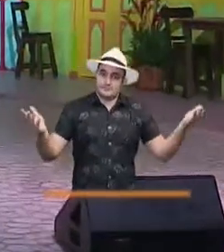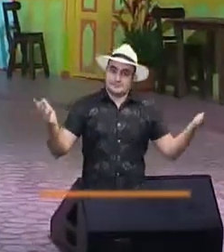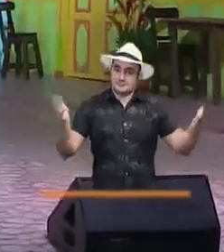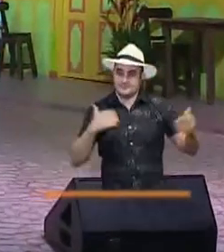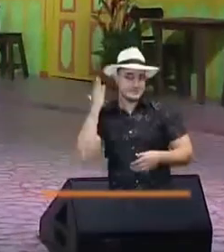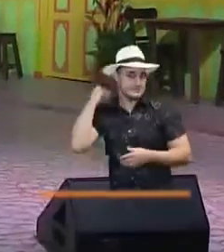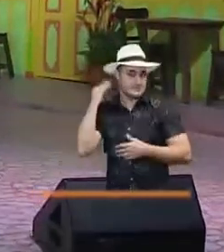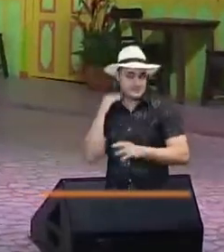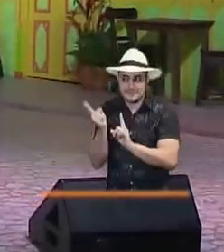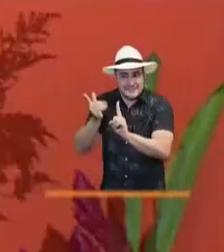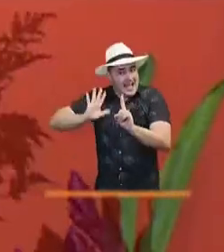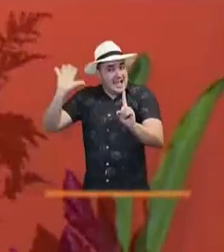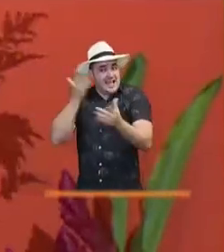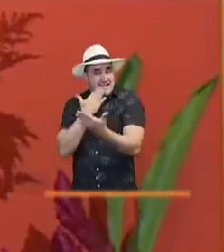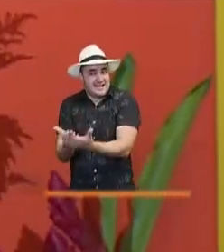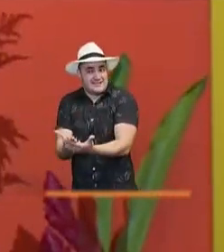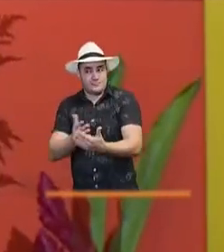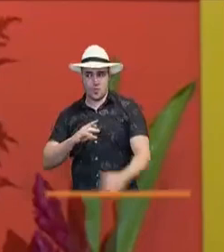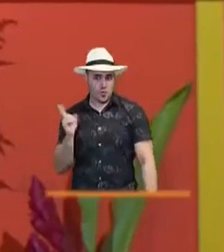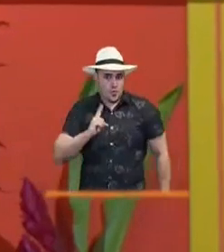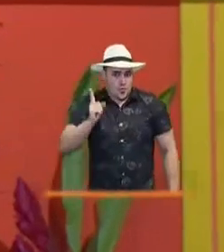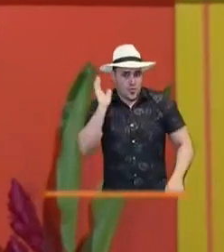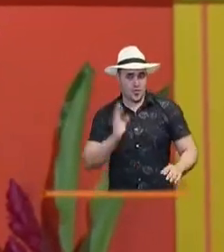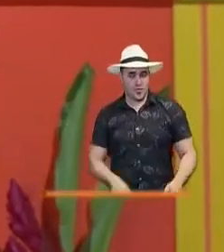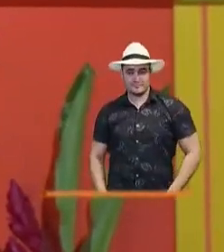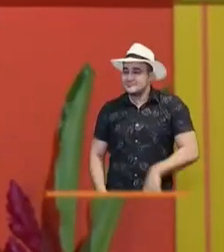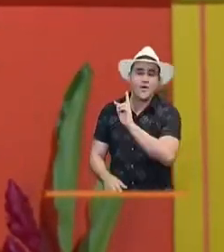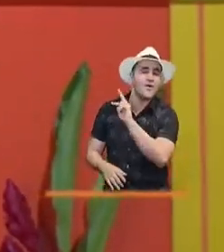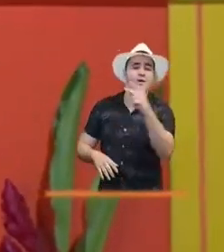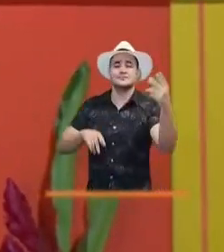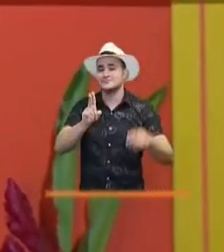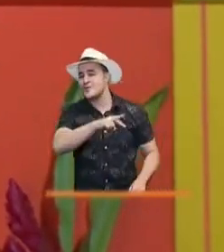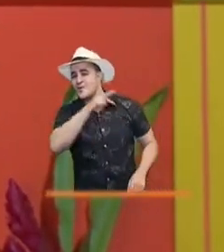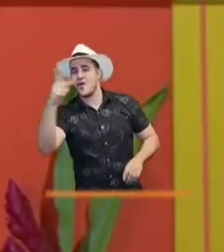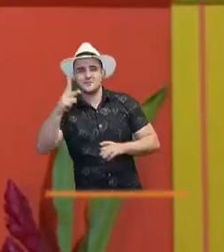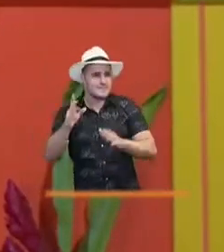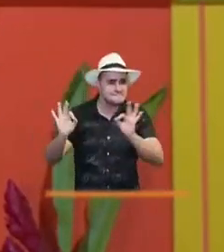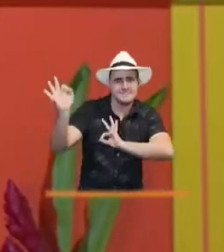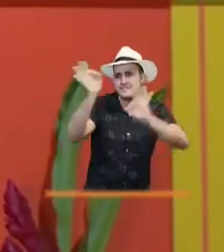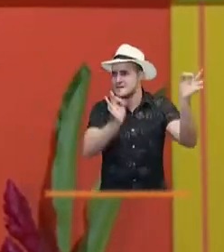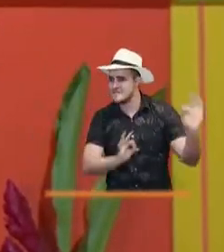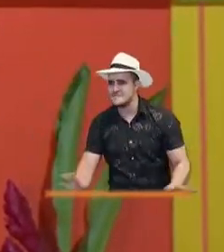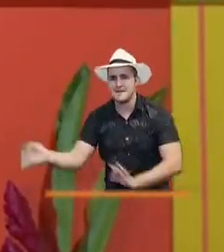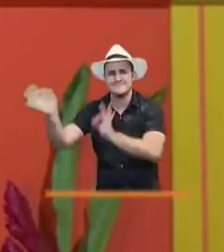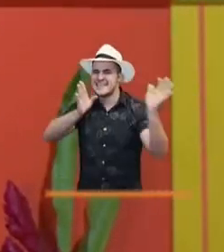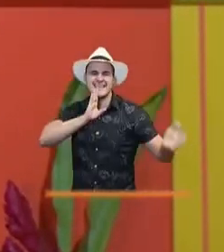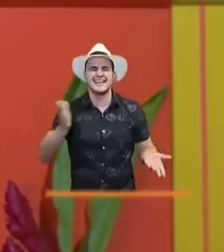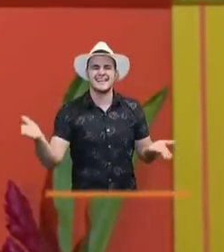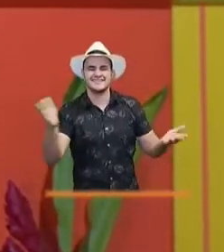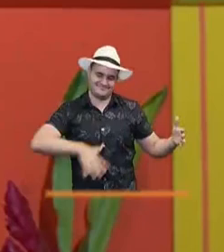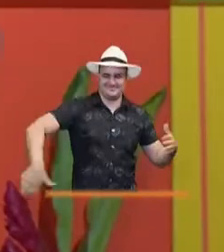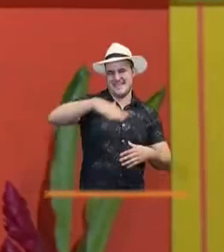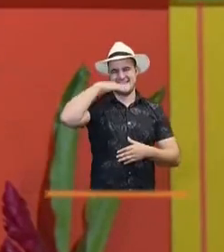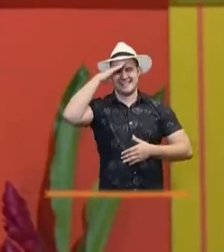para Daniel, el que permite el festín, porque esta quería la hace mi